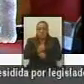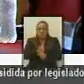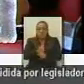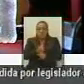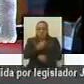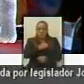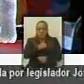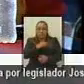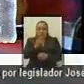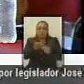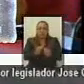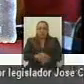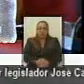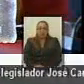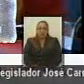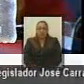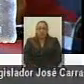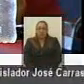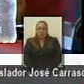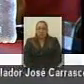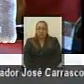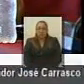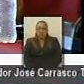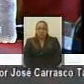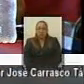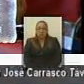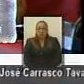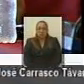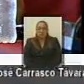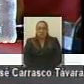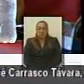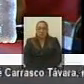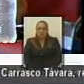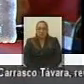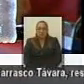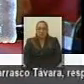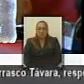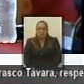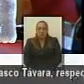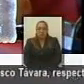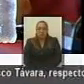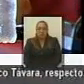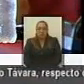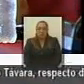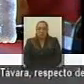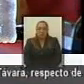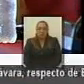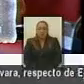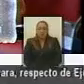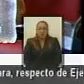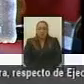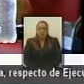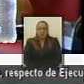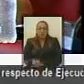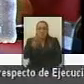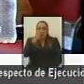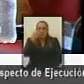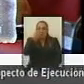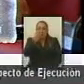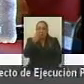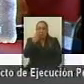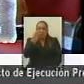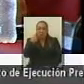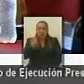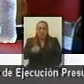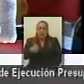funcionarios impertérritos del Ministerio de Economía y Finanzas para que dignen ver sus ojos hacia un